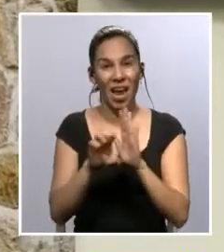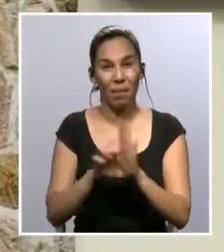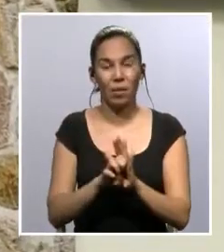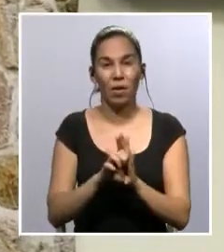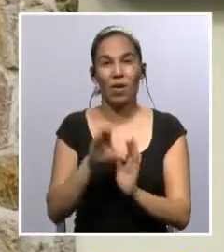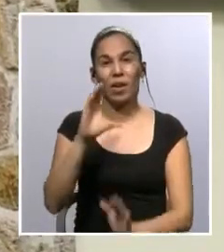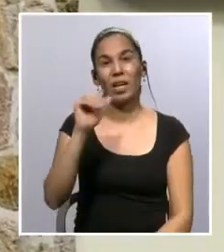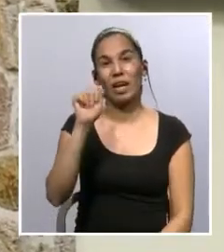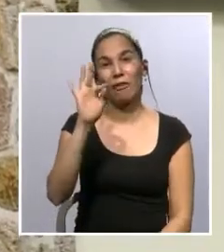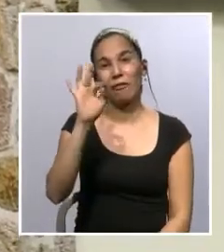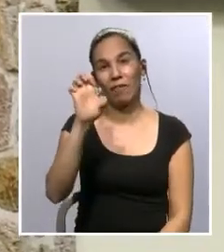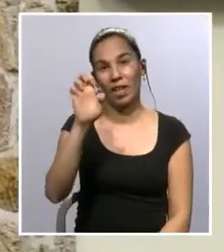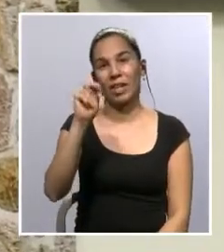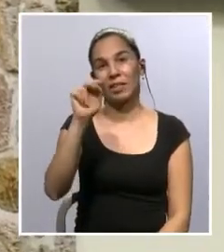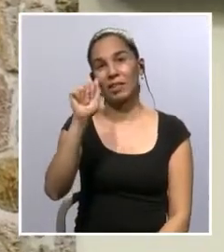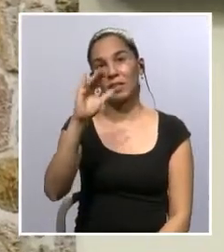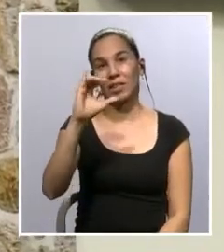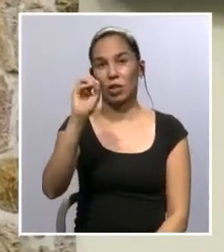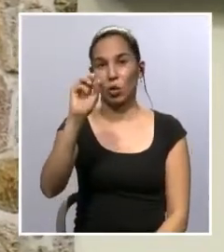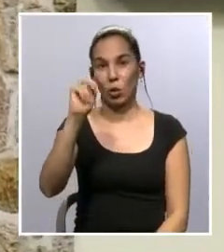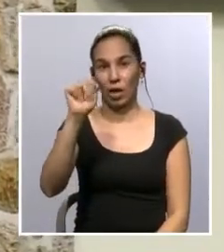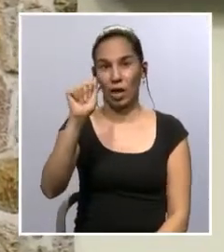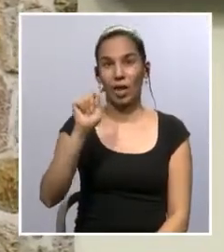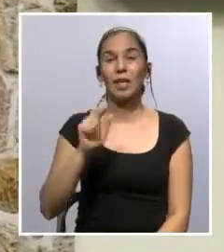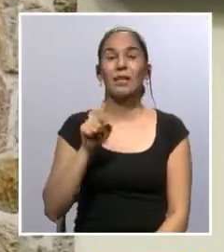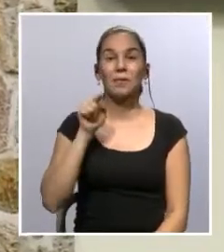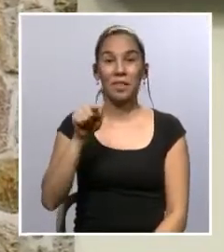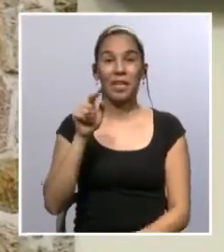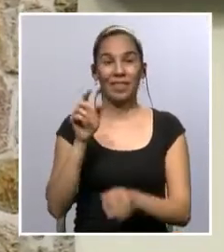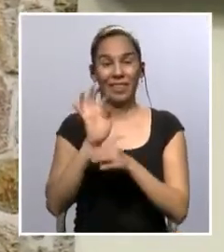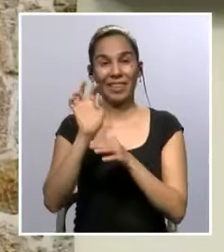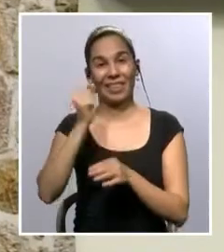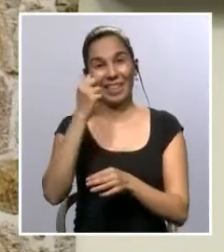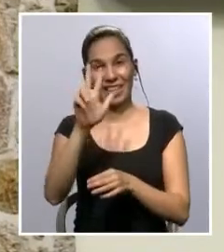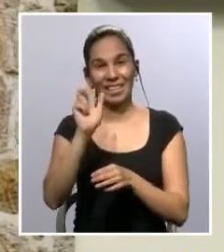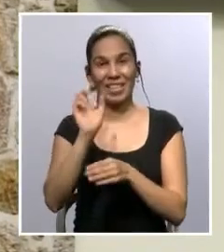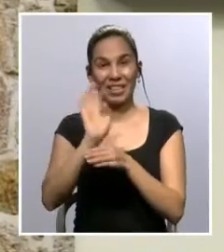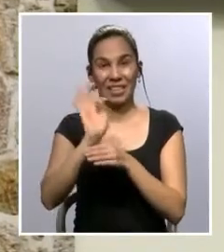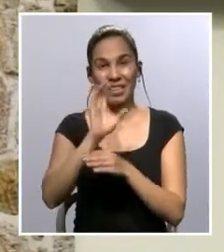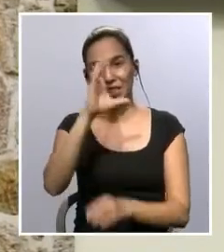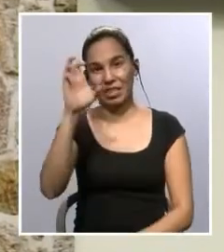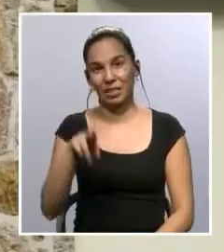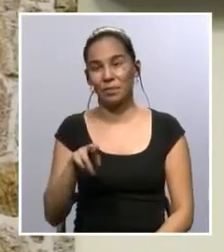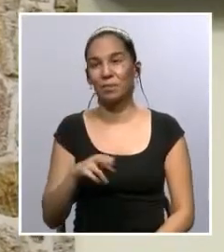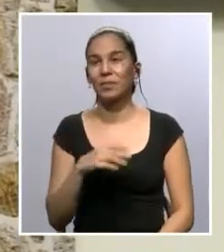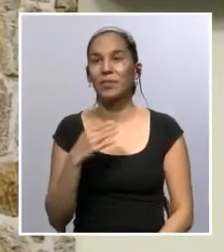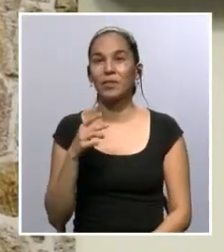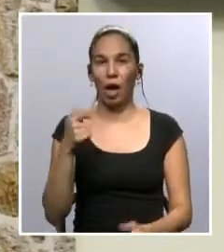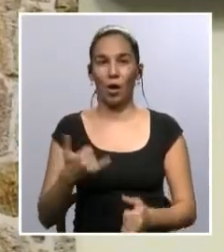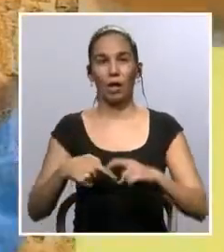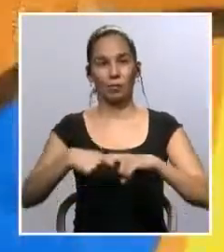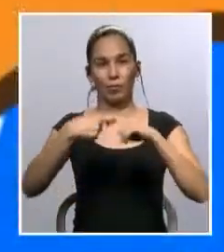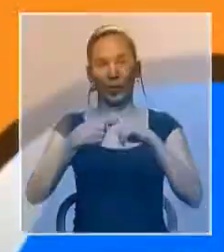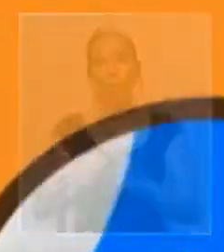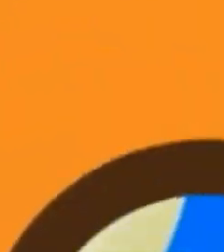Nacional 101.5 Costa Rica Radio y 13 Costa Rica Televisión. Vamos a un corte y luego seguimos.